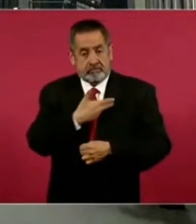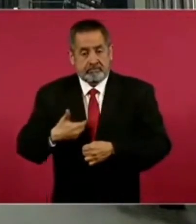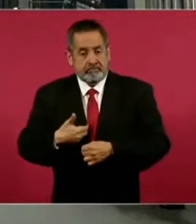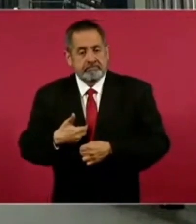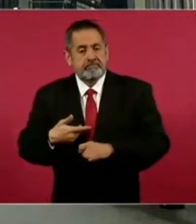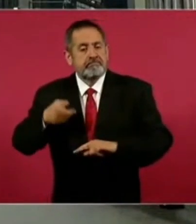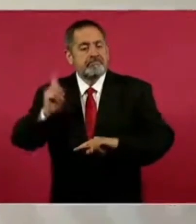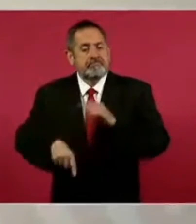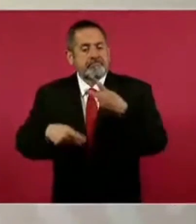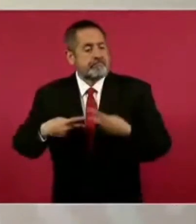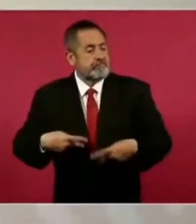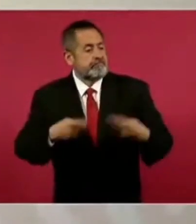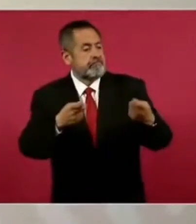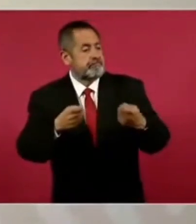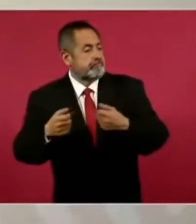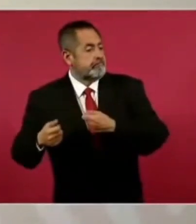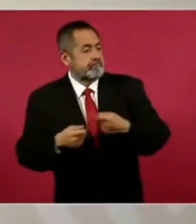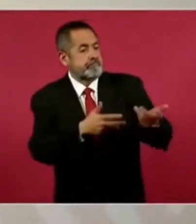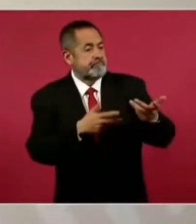eso no les importaba.